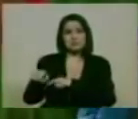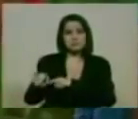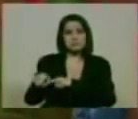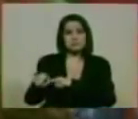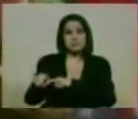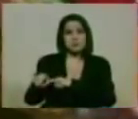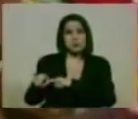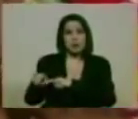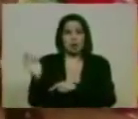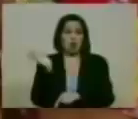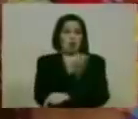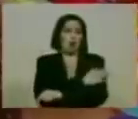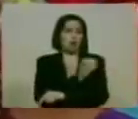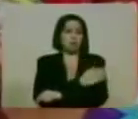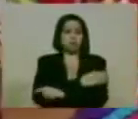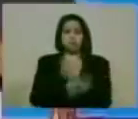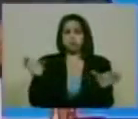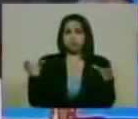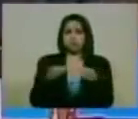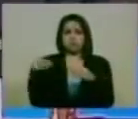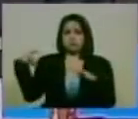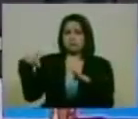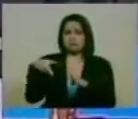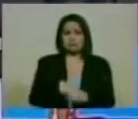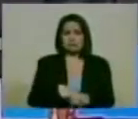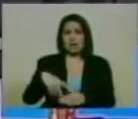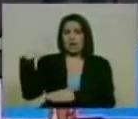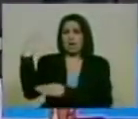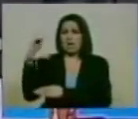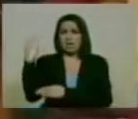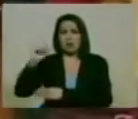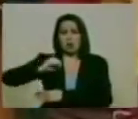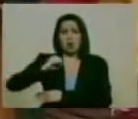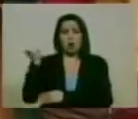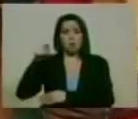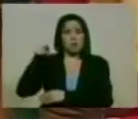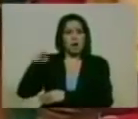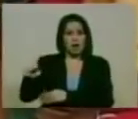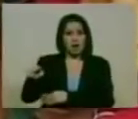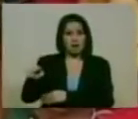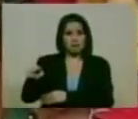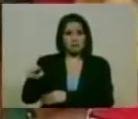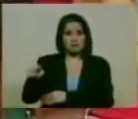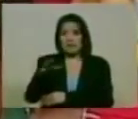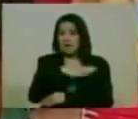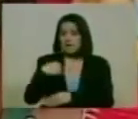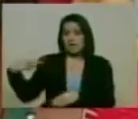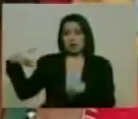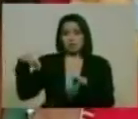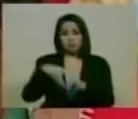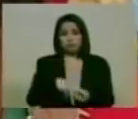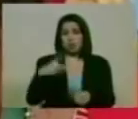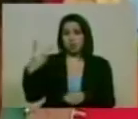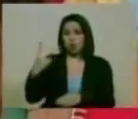La oligarquía criminal de Bogotá, la oligarquía colombiana, son los dos